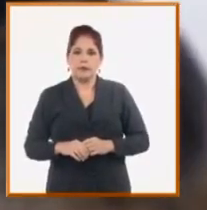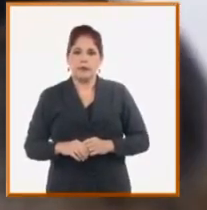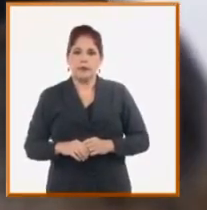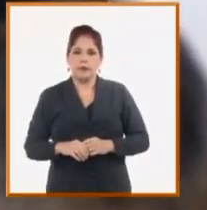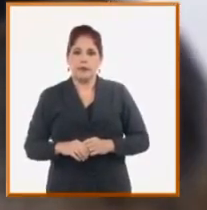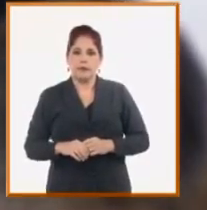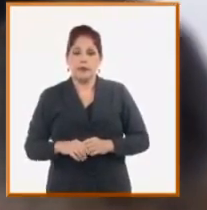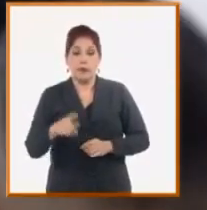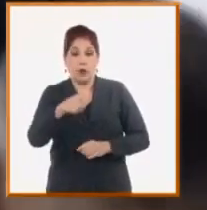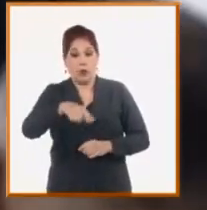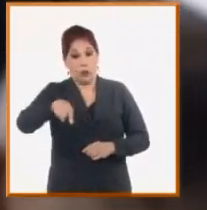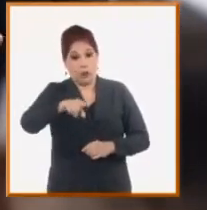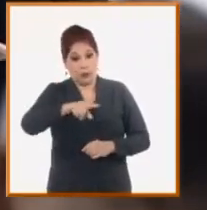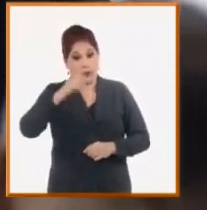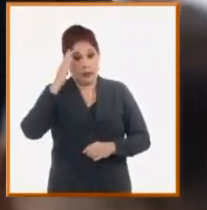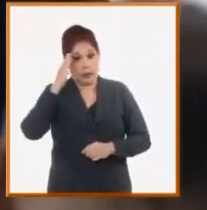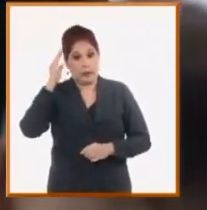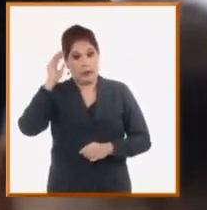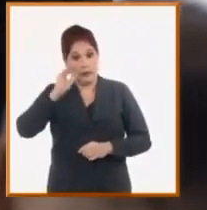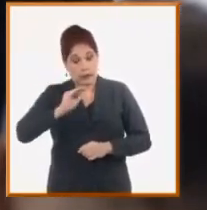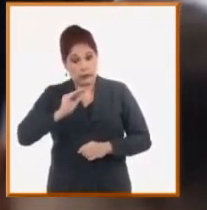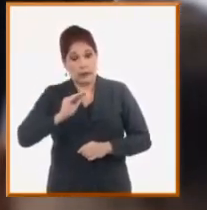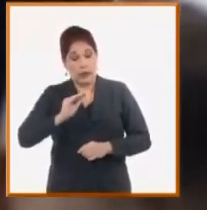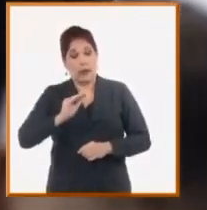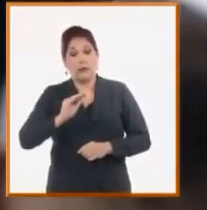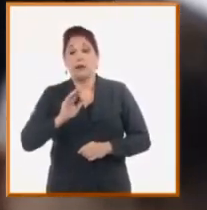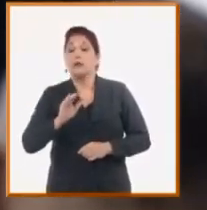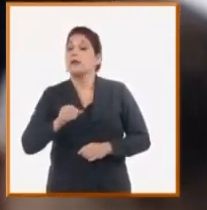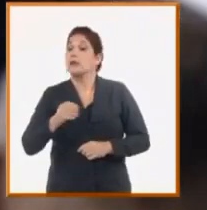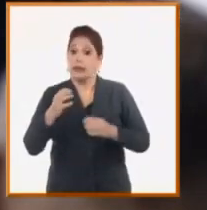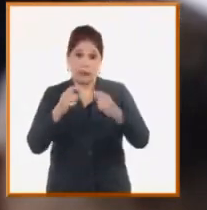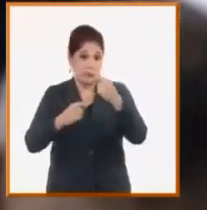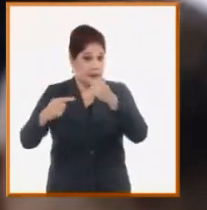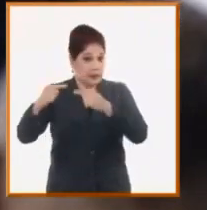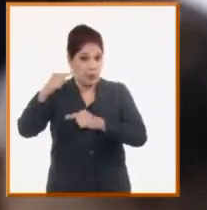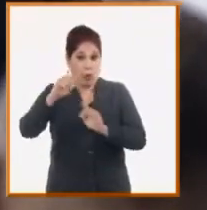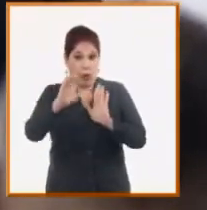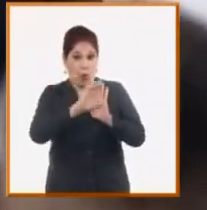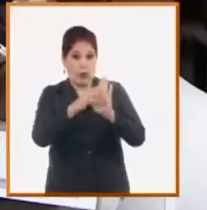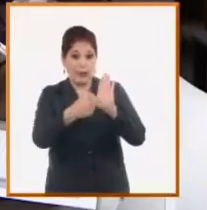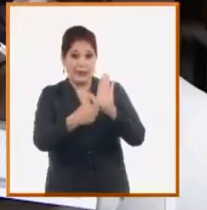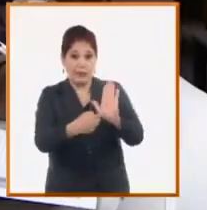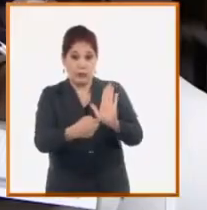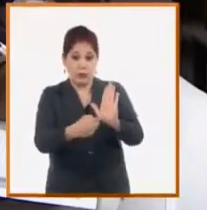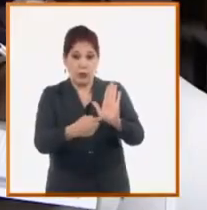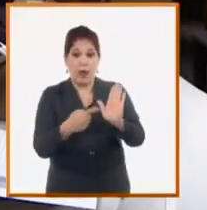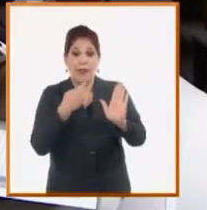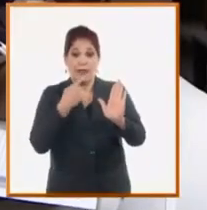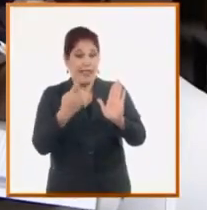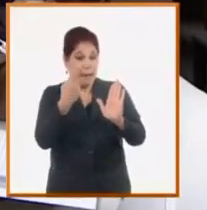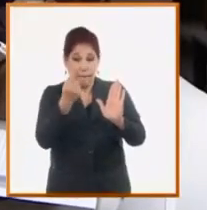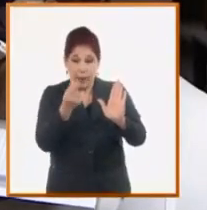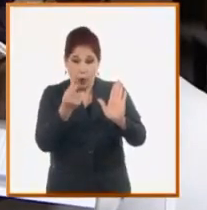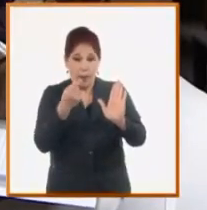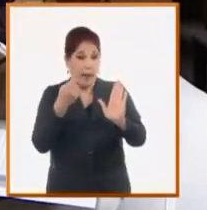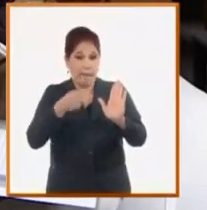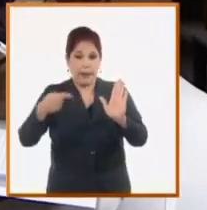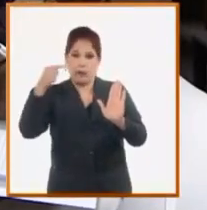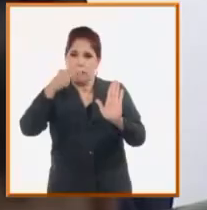de una ocasión, está definido en la Constitución como el ente principal de la economía, lo decía usted